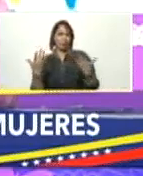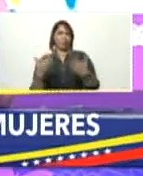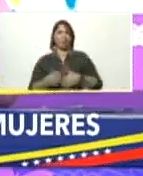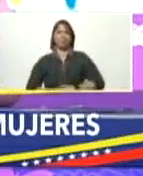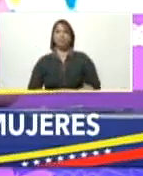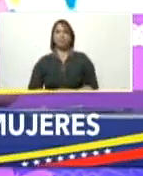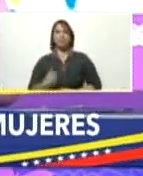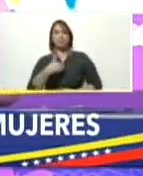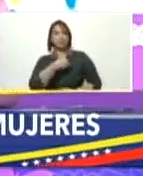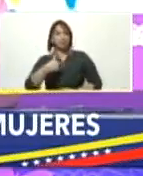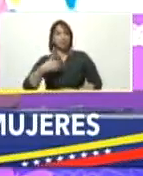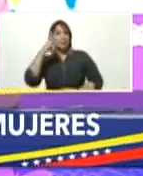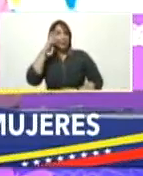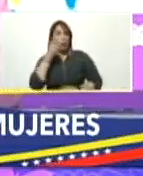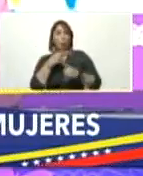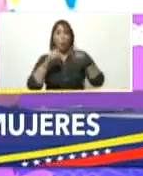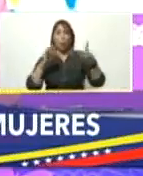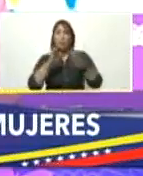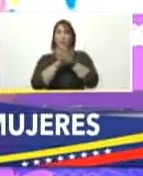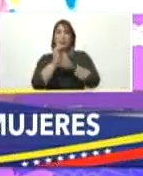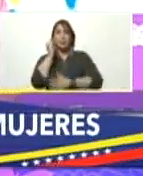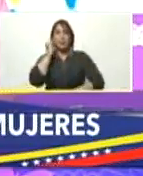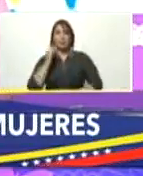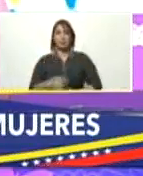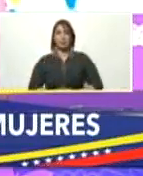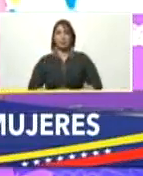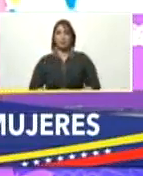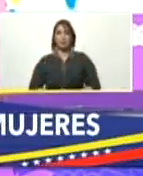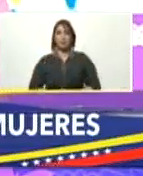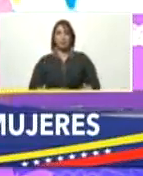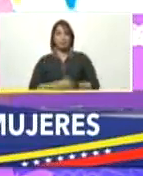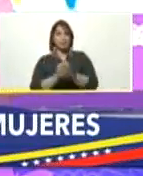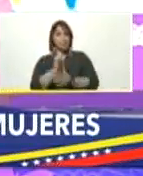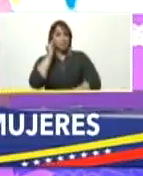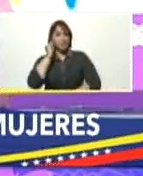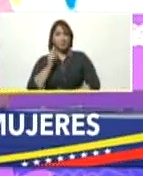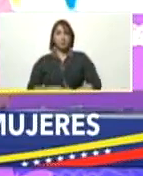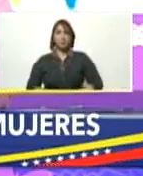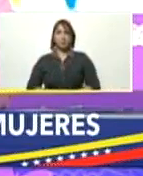Bueno, yo quiero escuchar a otra compañera. Una compañera